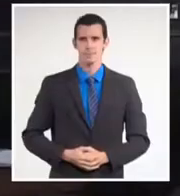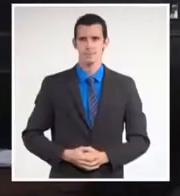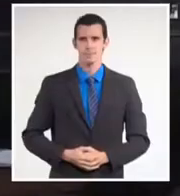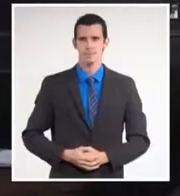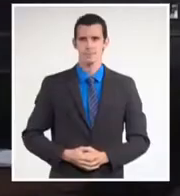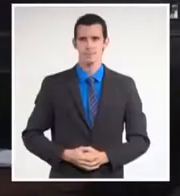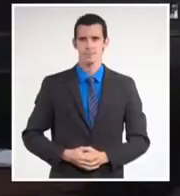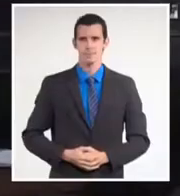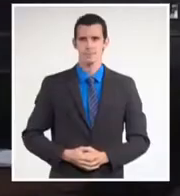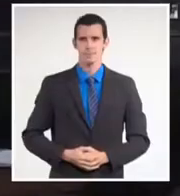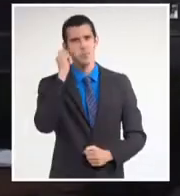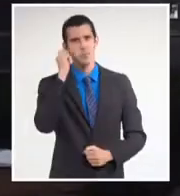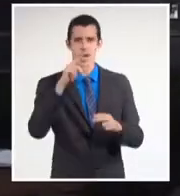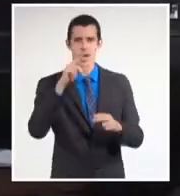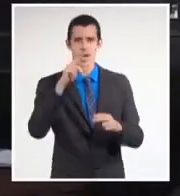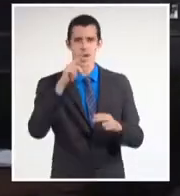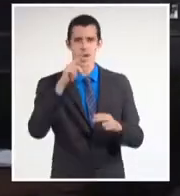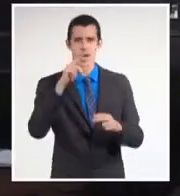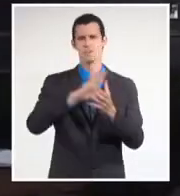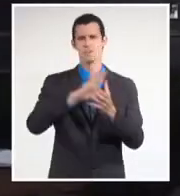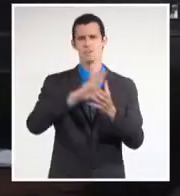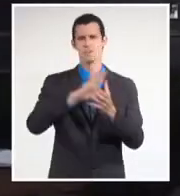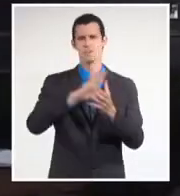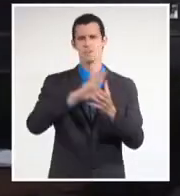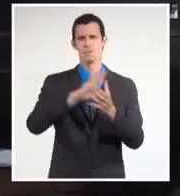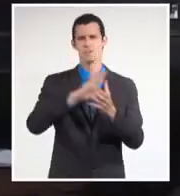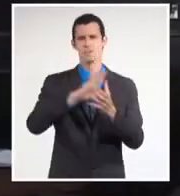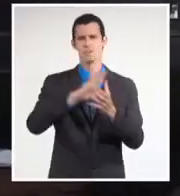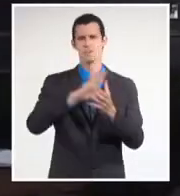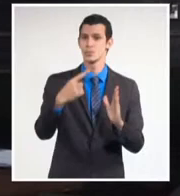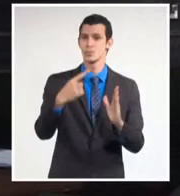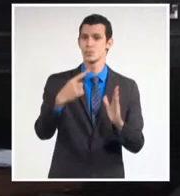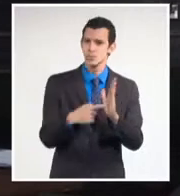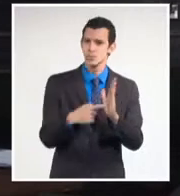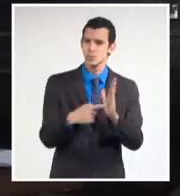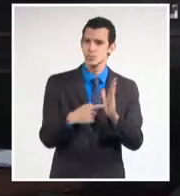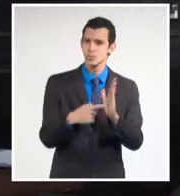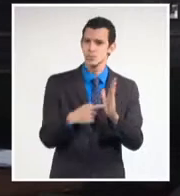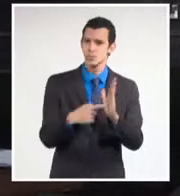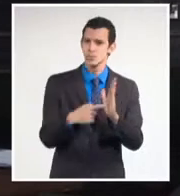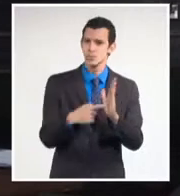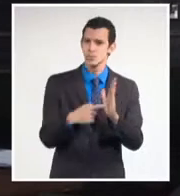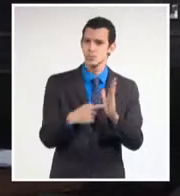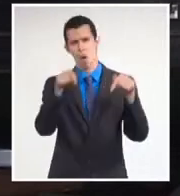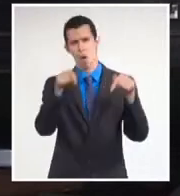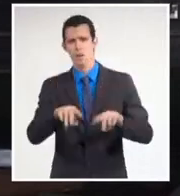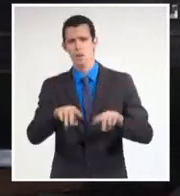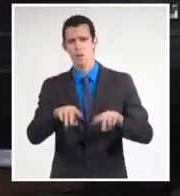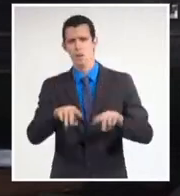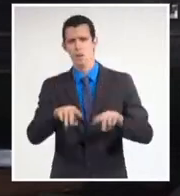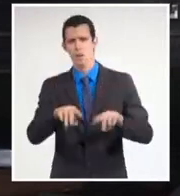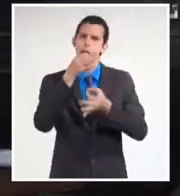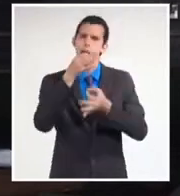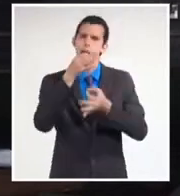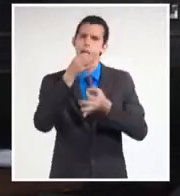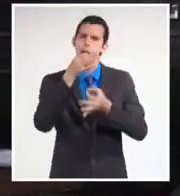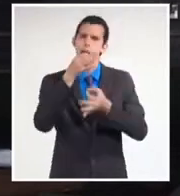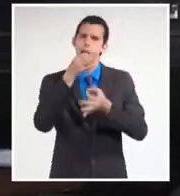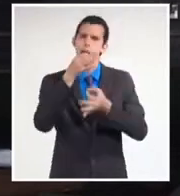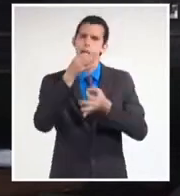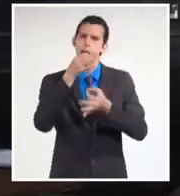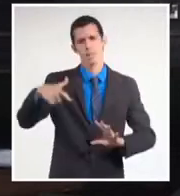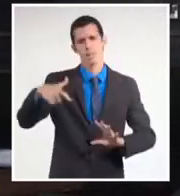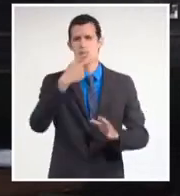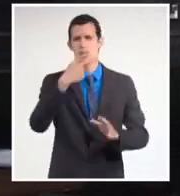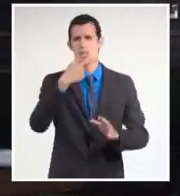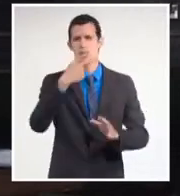Gracias, Daimí, por todo este trabajo que has desplegado en esta jornada, también por, digamos, que tener estos elementos de primera mano junto a Jorge Luis Tapia Fonseca,